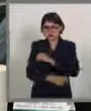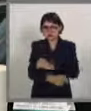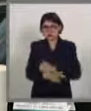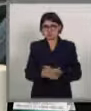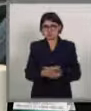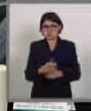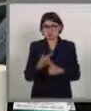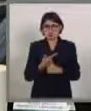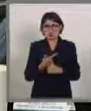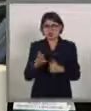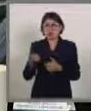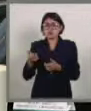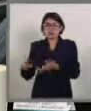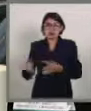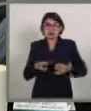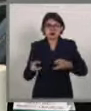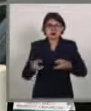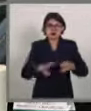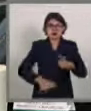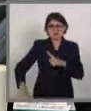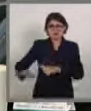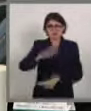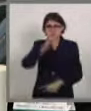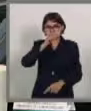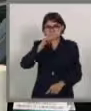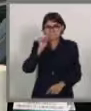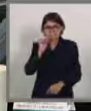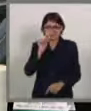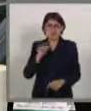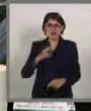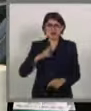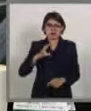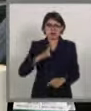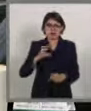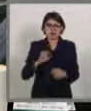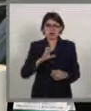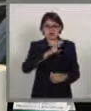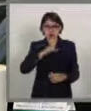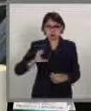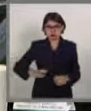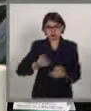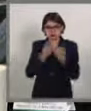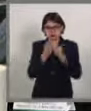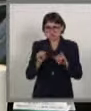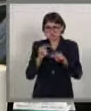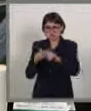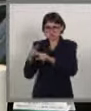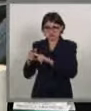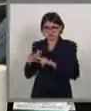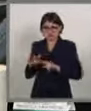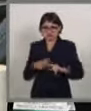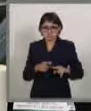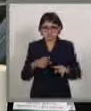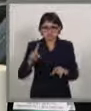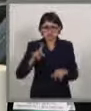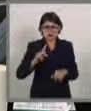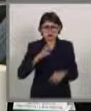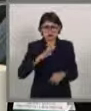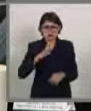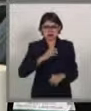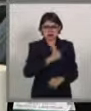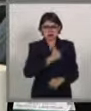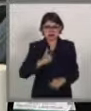para financiar las actividades proselitistas de la planilla de candidatos independientes a cargo de miembros de dicho ayuntamiento